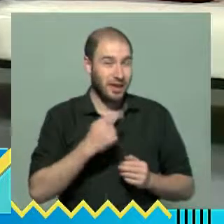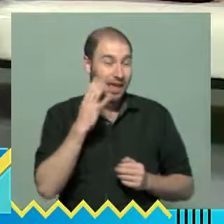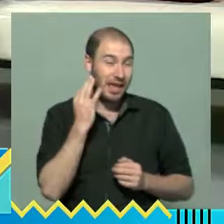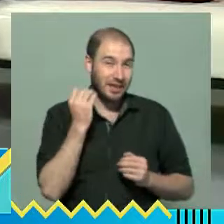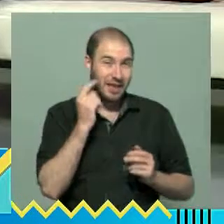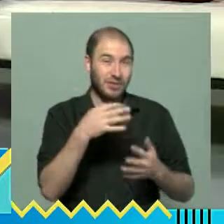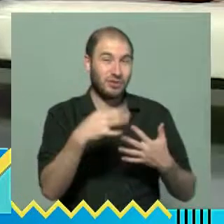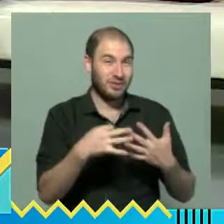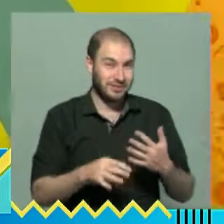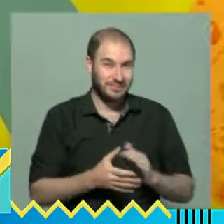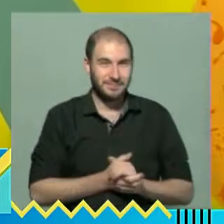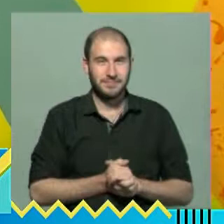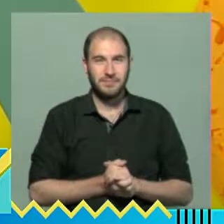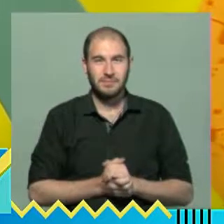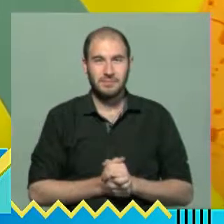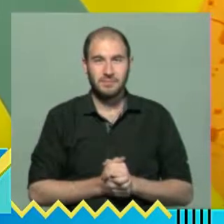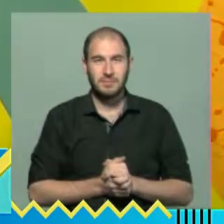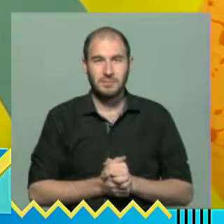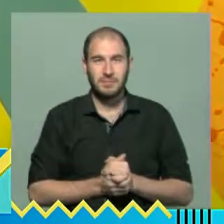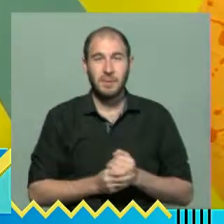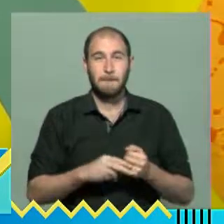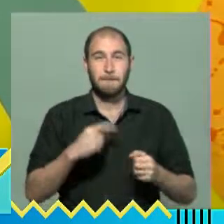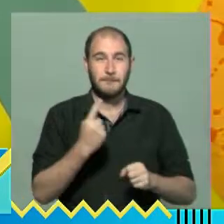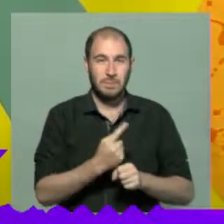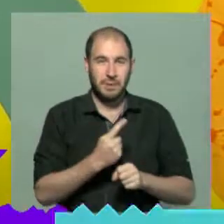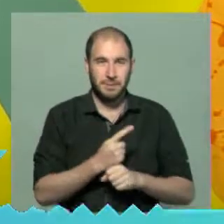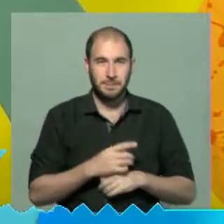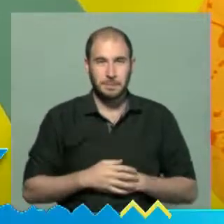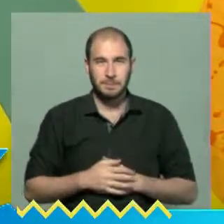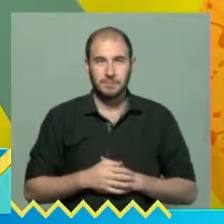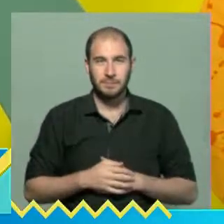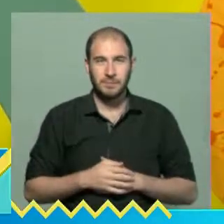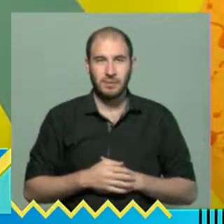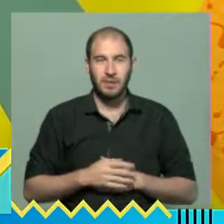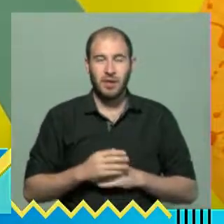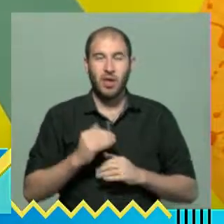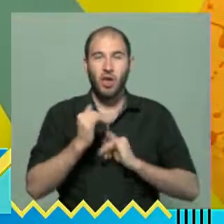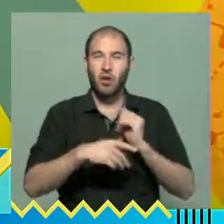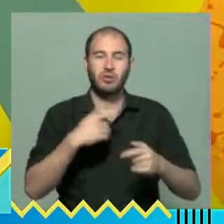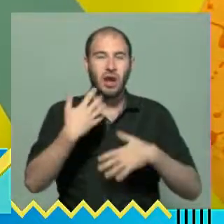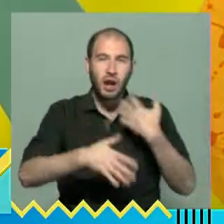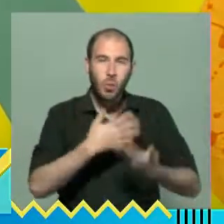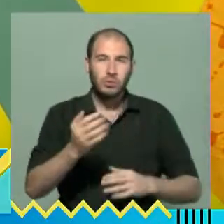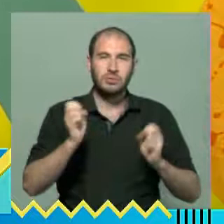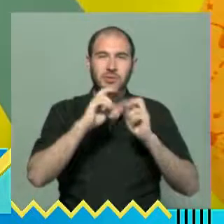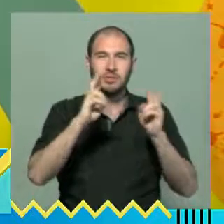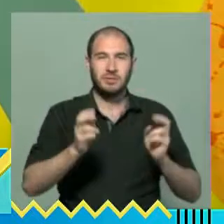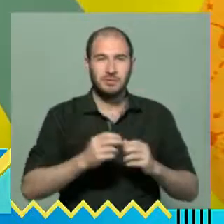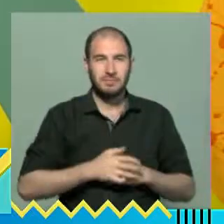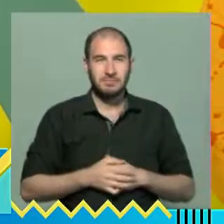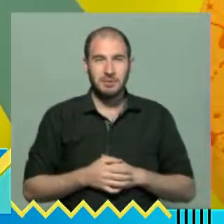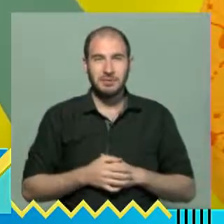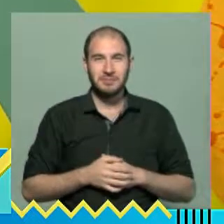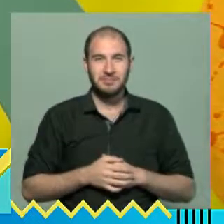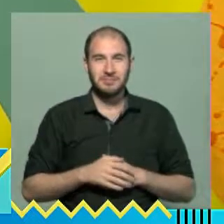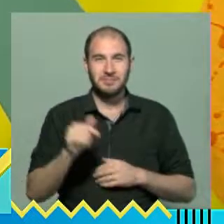Dale. corregime, por favor. Bien, en principio es un planteo revolucionario en relación a